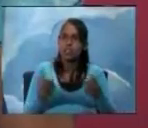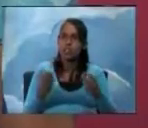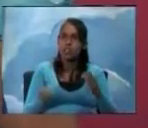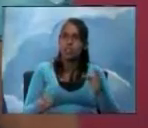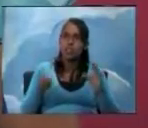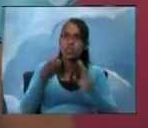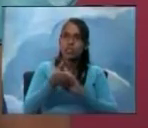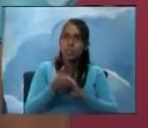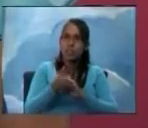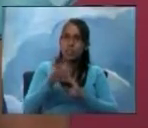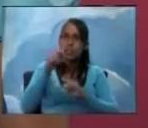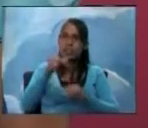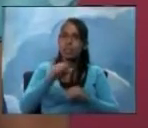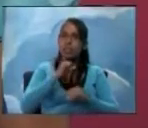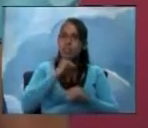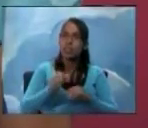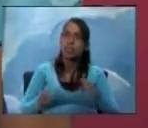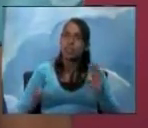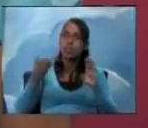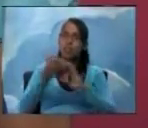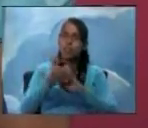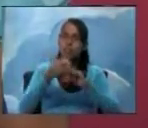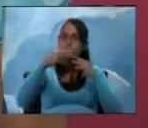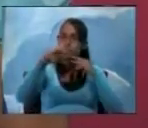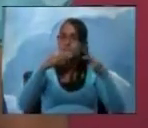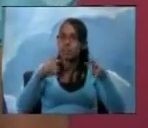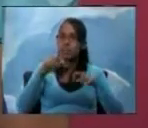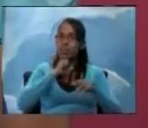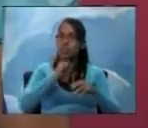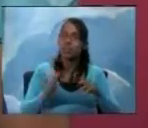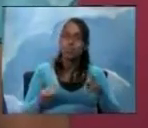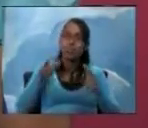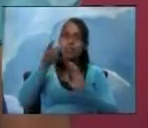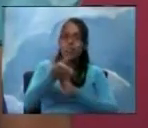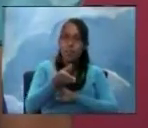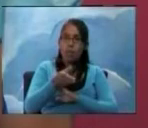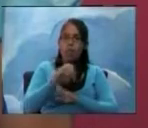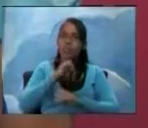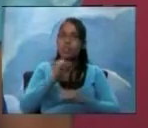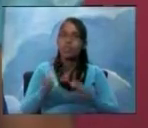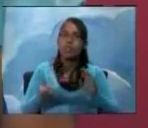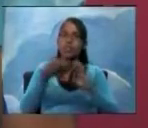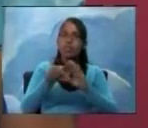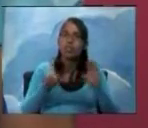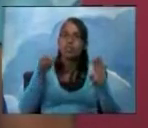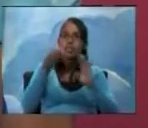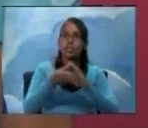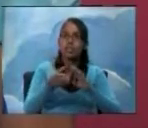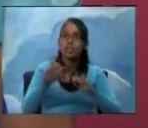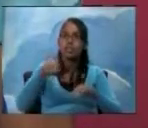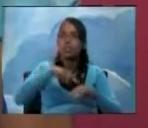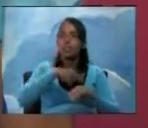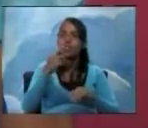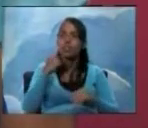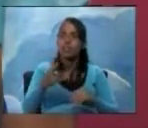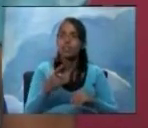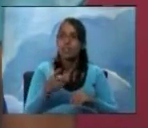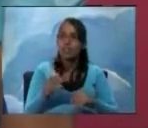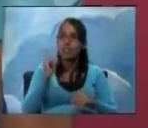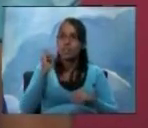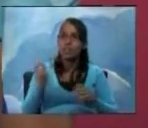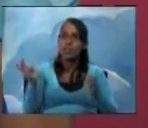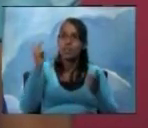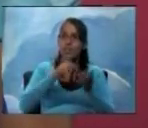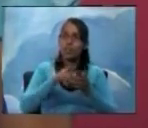ofrenda misionera. Esto es ofrenda misionera, esto no es diezmo, esto es ofrenda misionera, se nos dicen, ¿verdad? Y llegamos y